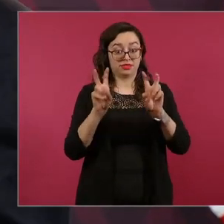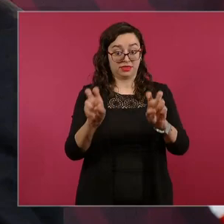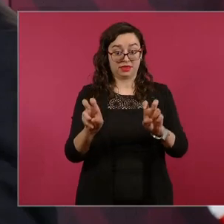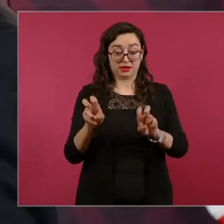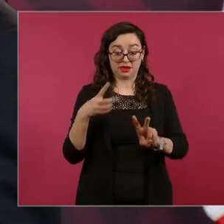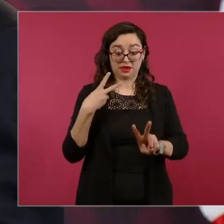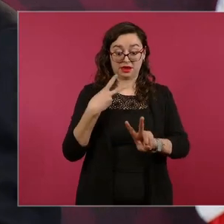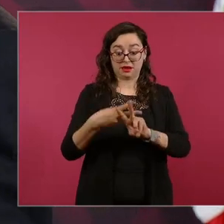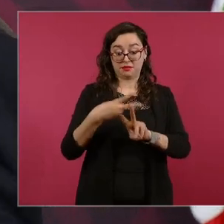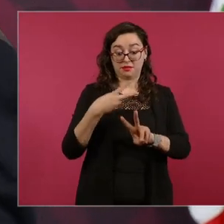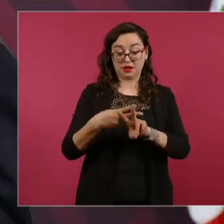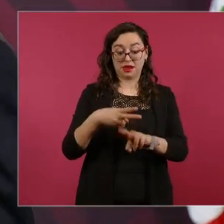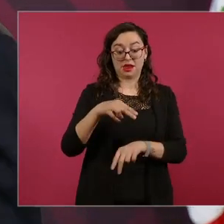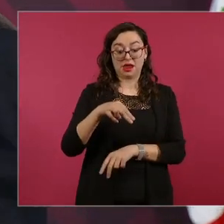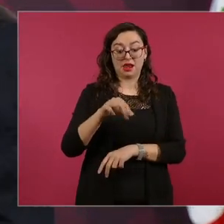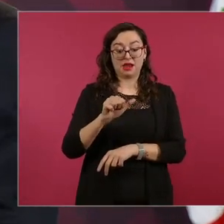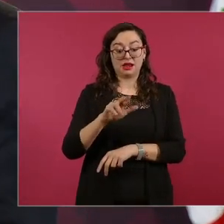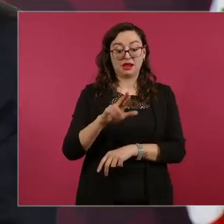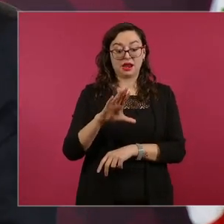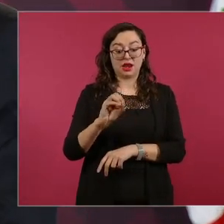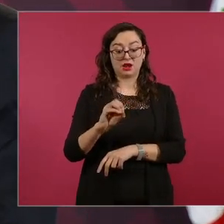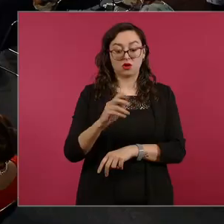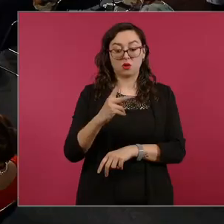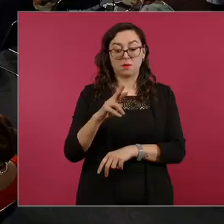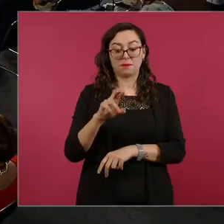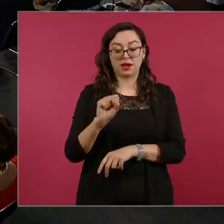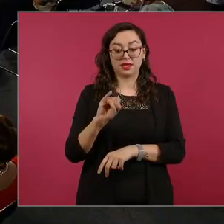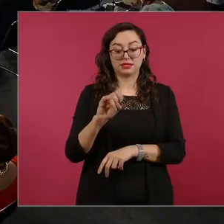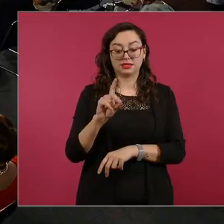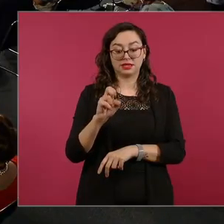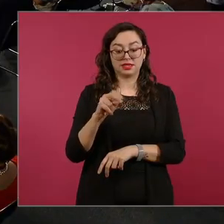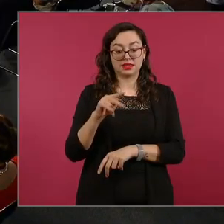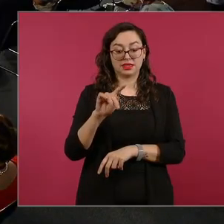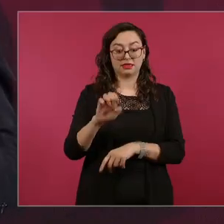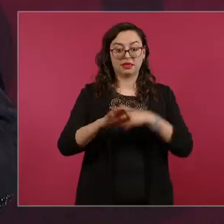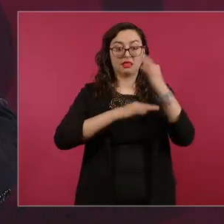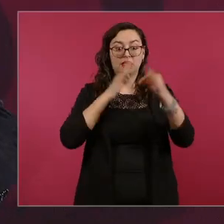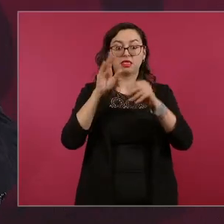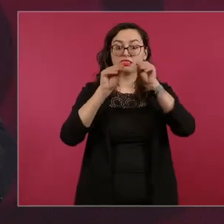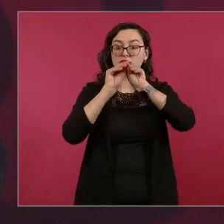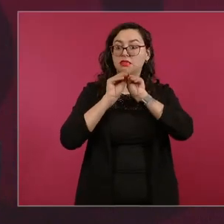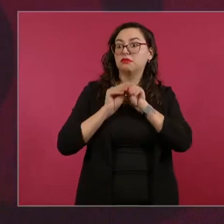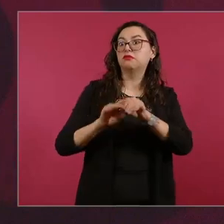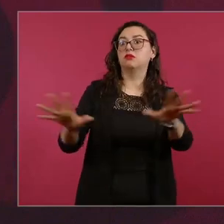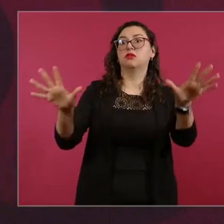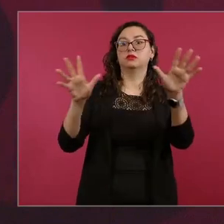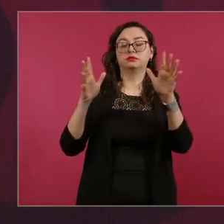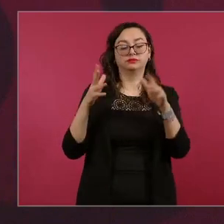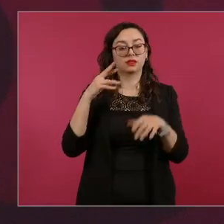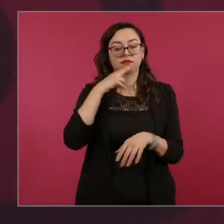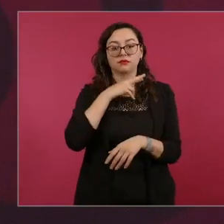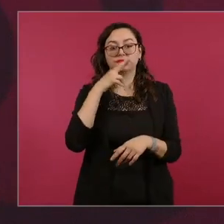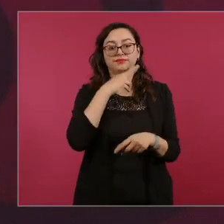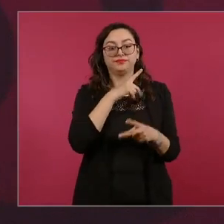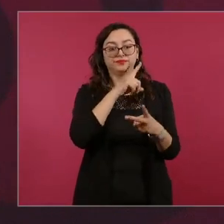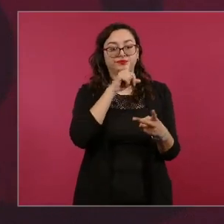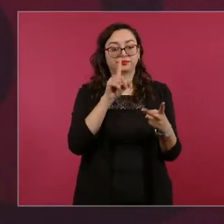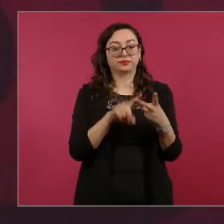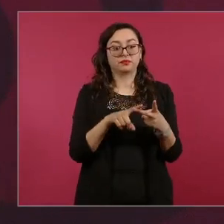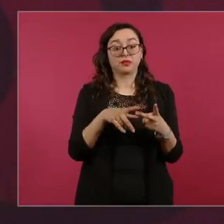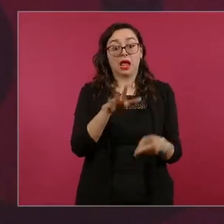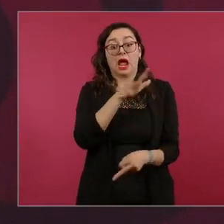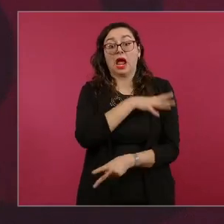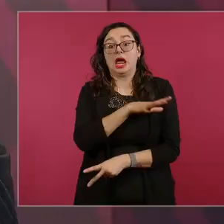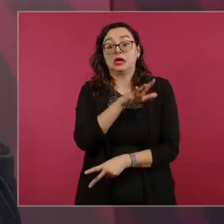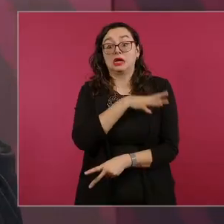del supuesto general, pero el New York Times y el